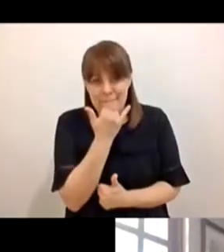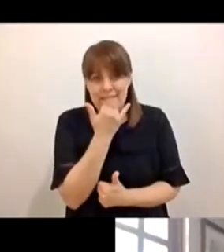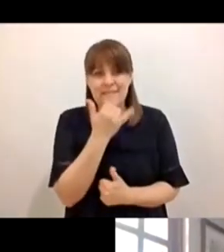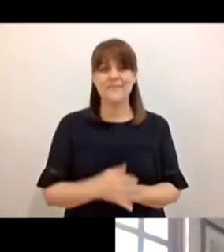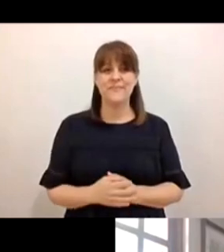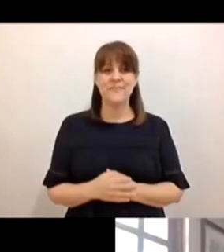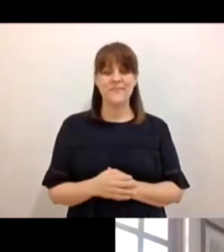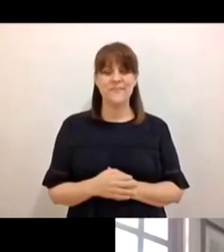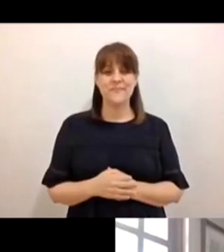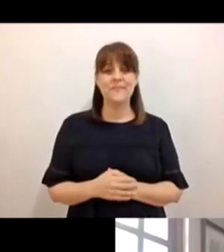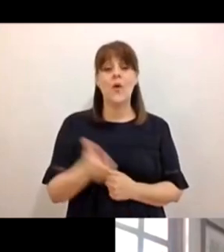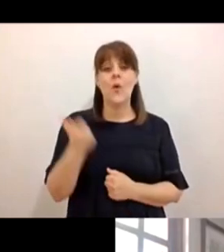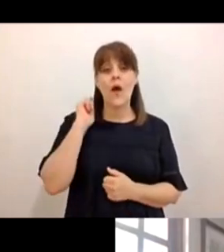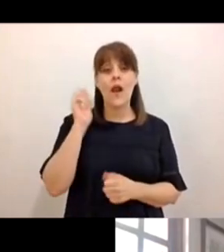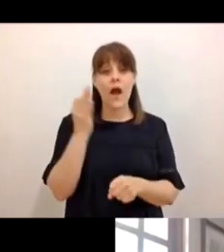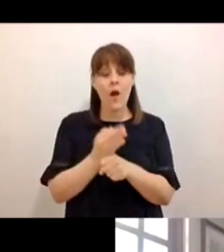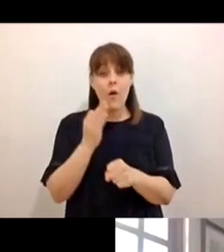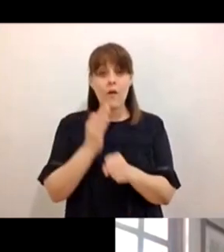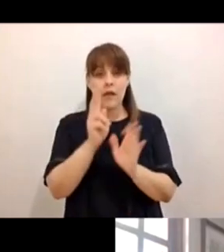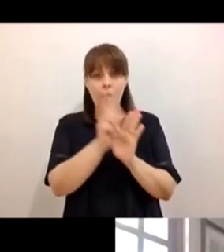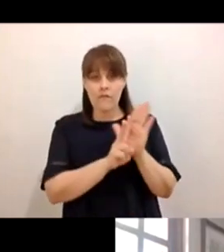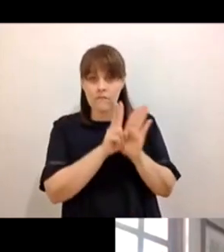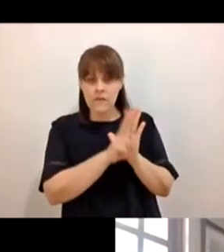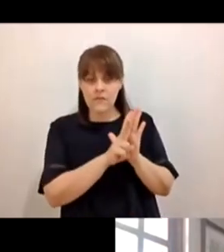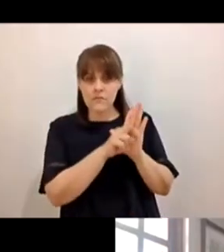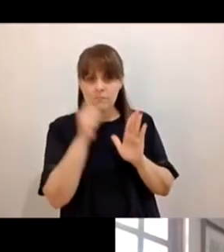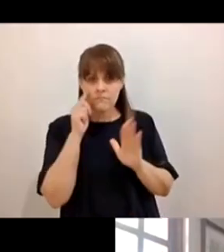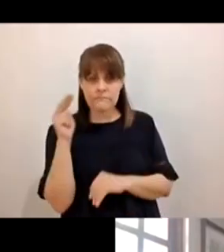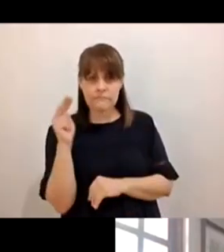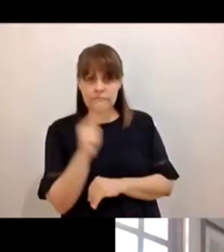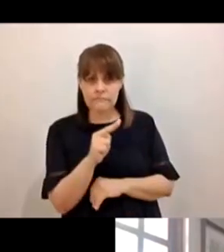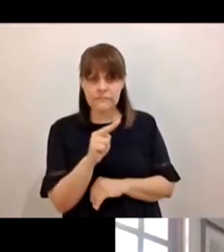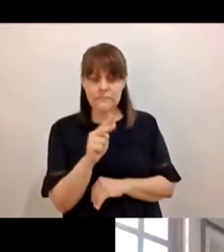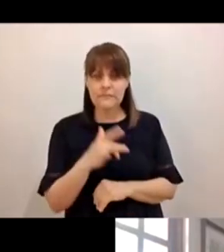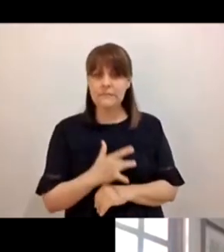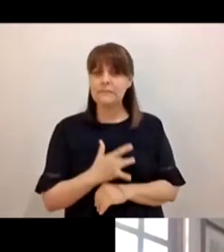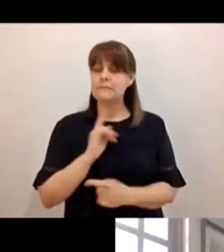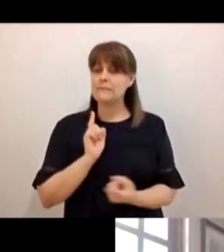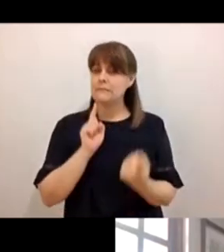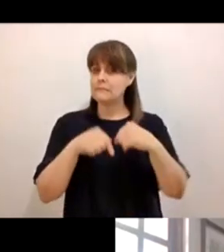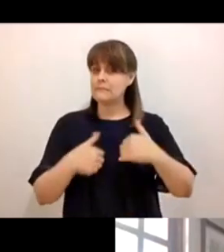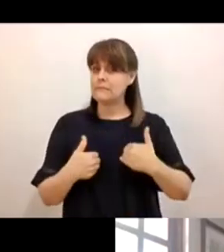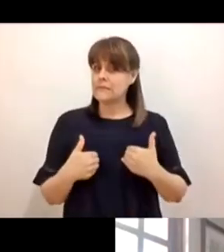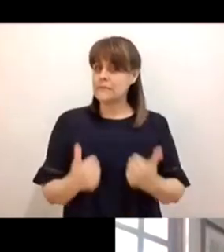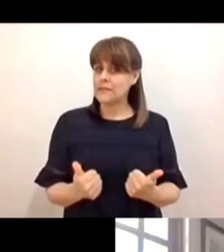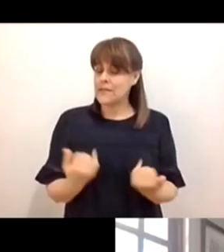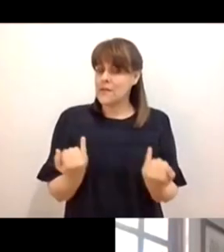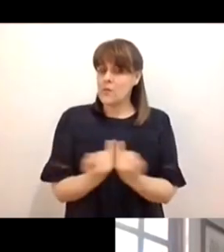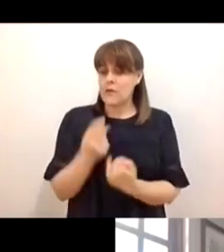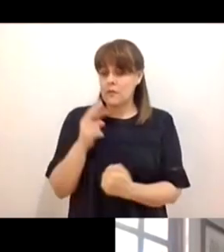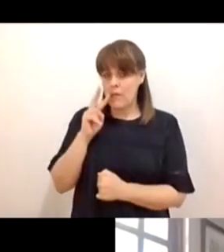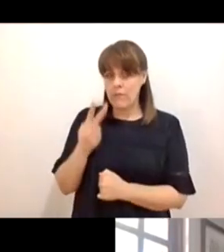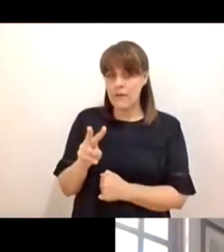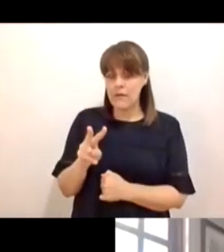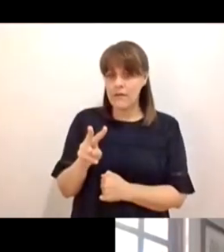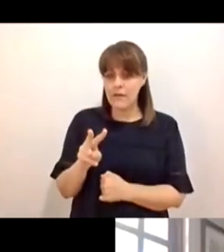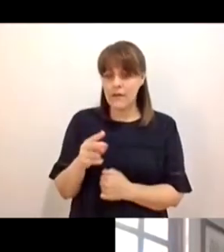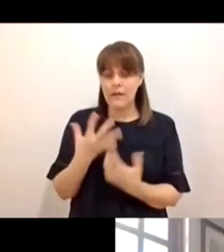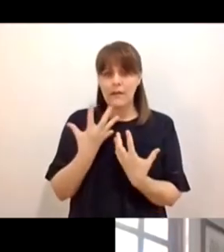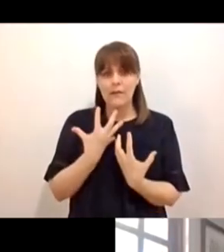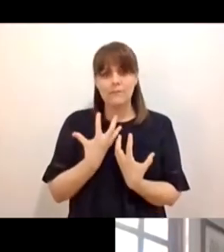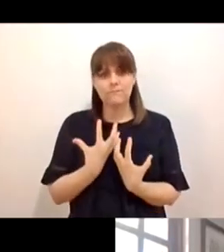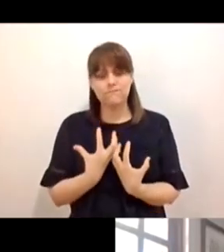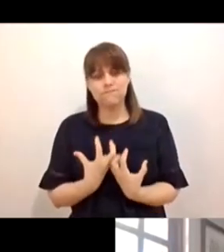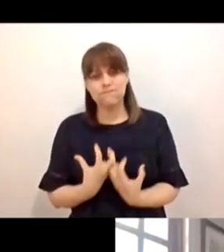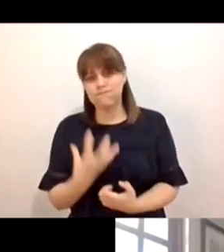espero que este vídeo les haya hecho entender y sentir como como me hizo sentir a mí mucha tristeza la verdad